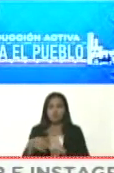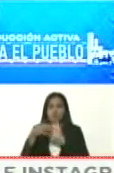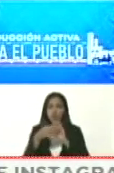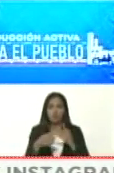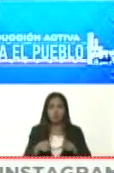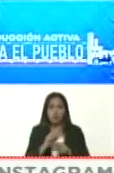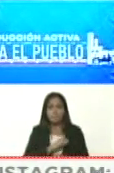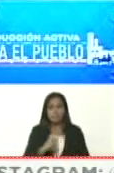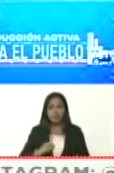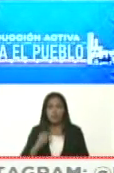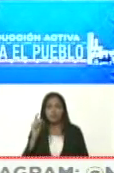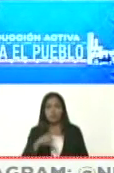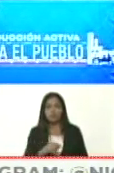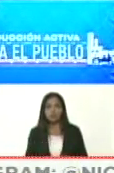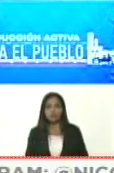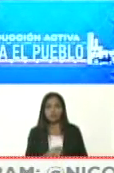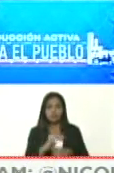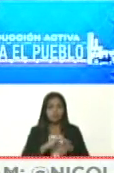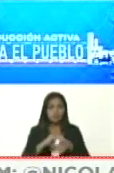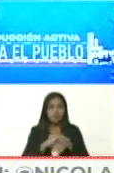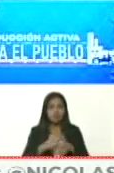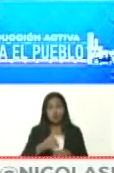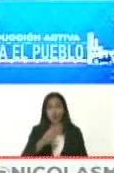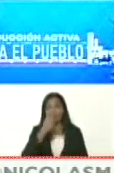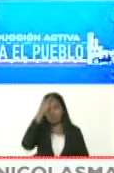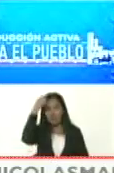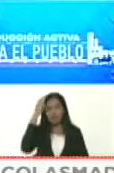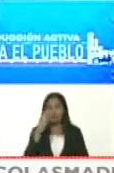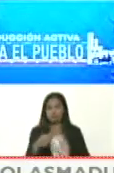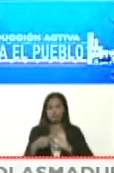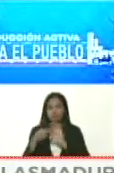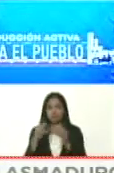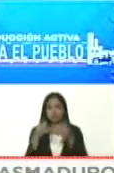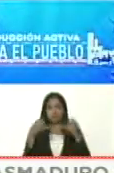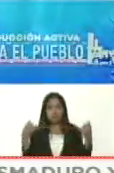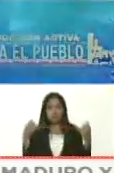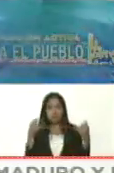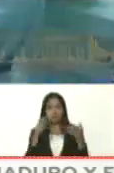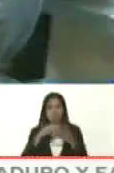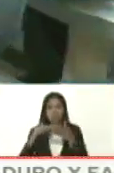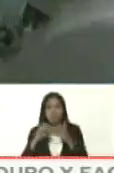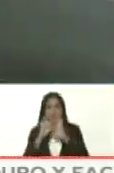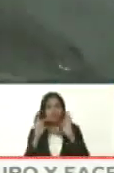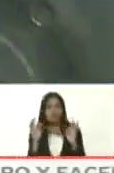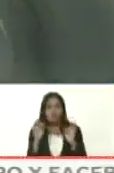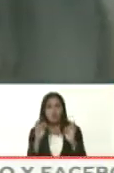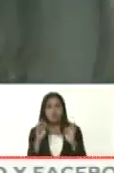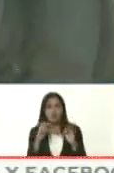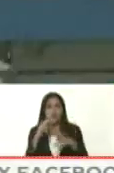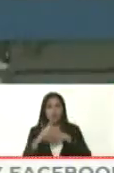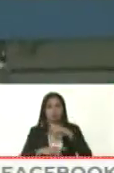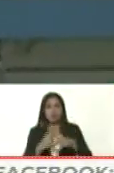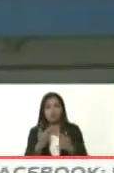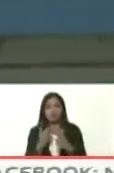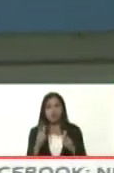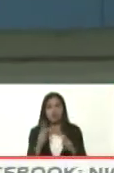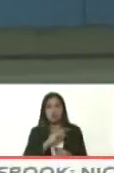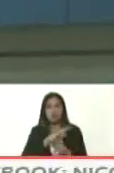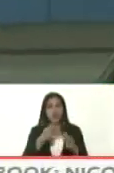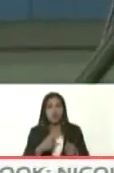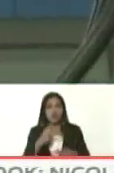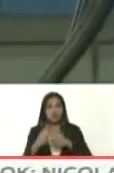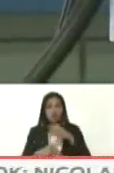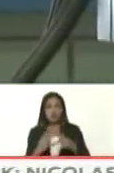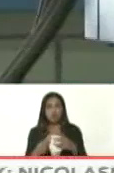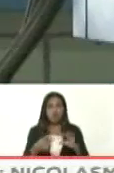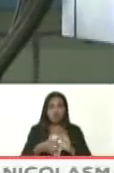sector privado, ministro Tarek. Es una línea estratégica maestra del proceso de liberación de fuerzas productivas,